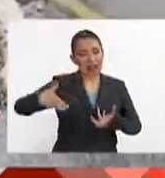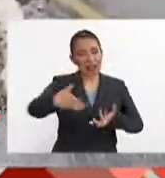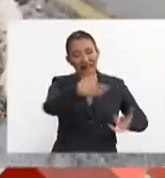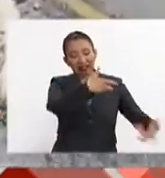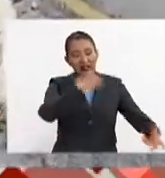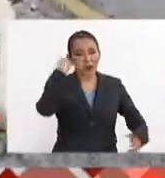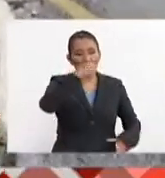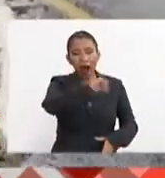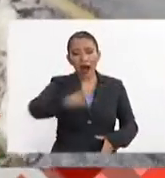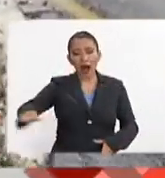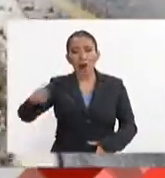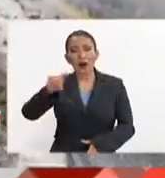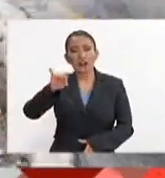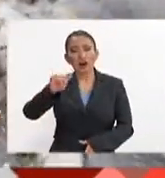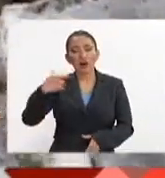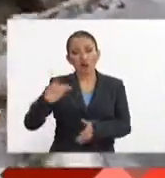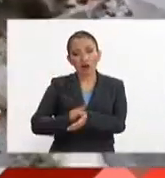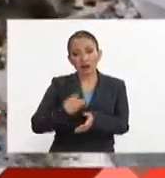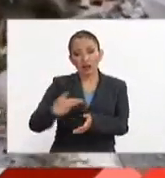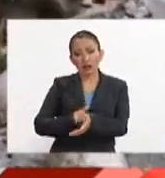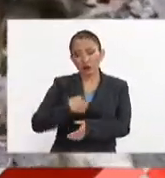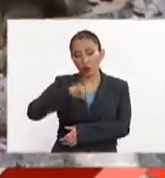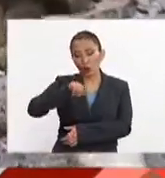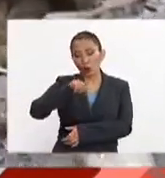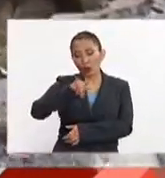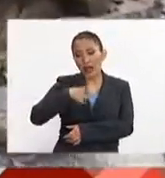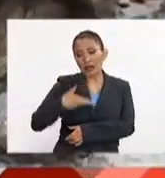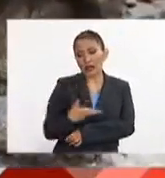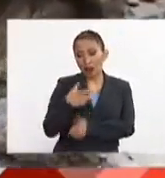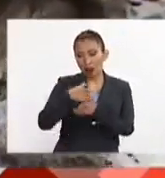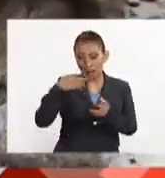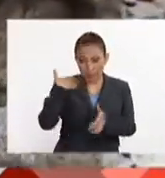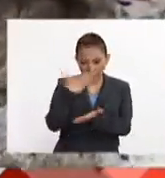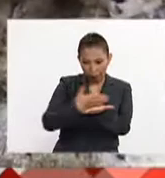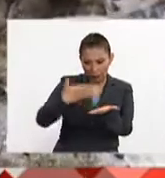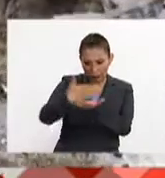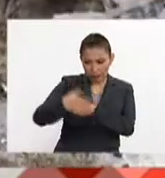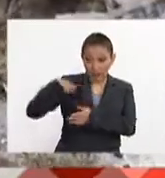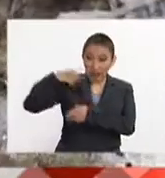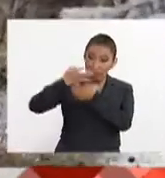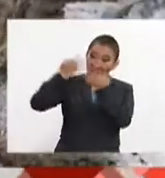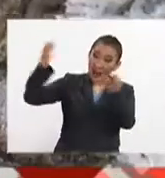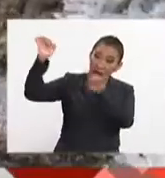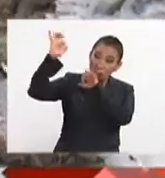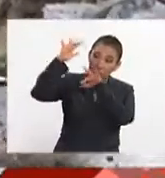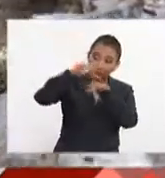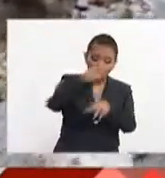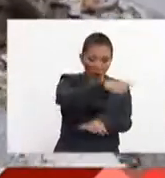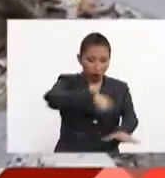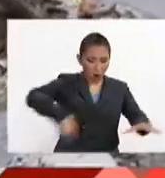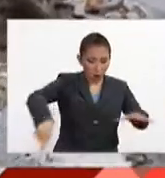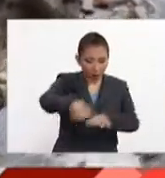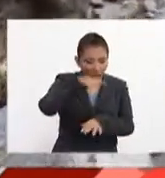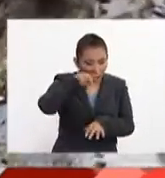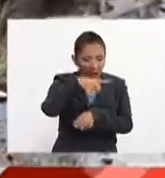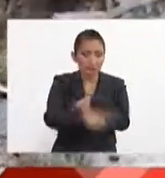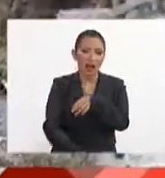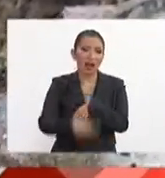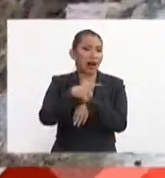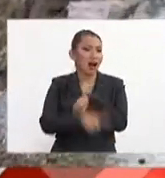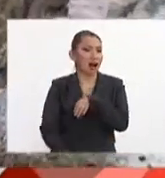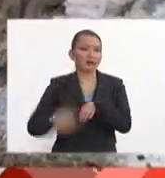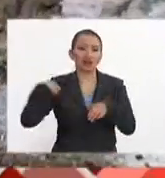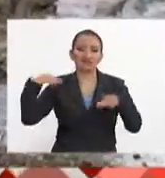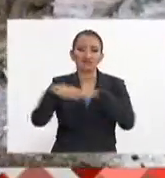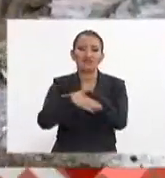carreteras Oaxaca-Puerto Escondido, tramo Juquila-Río Grande. Detalló que los deslaves han ocasionado socavones, causando afectaciones